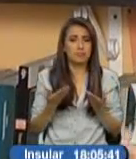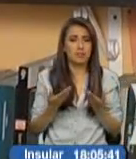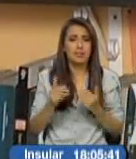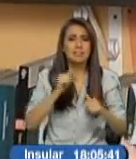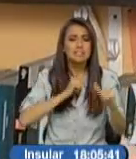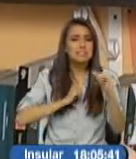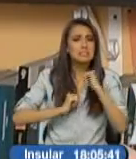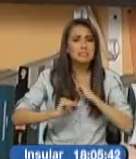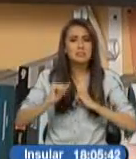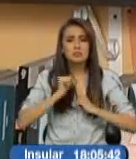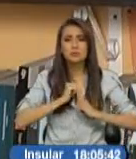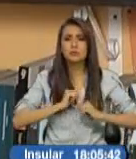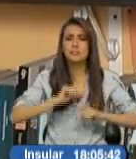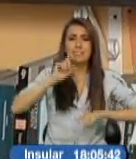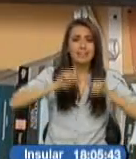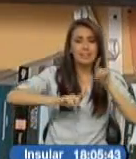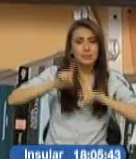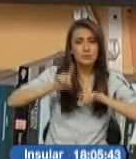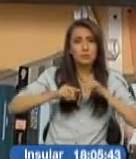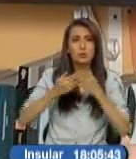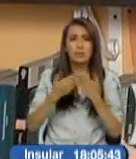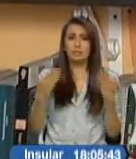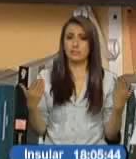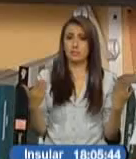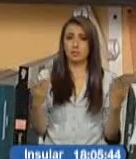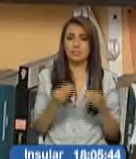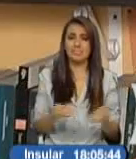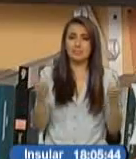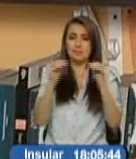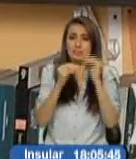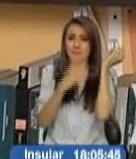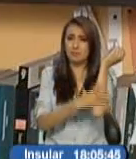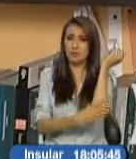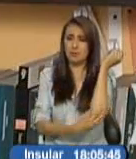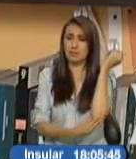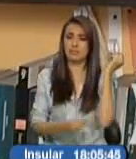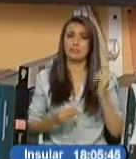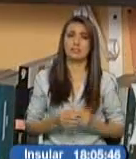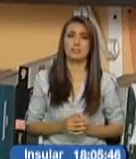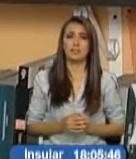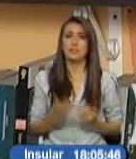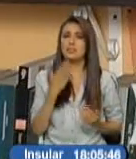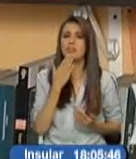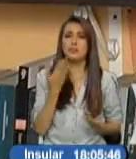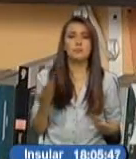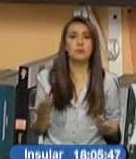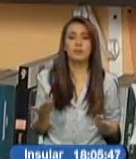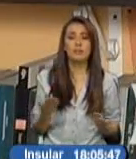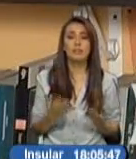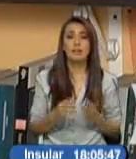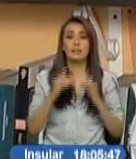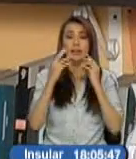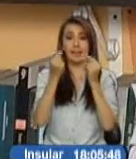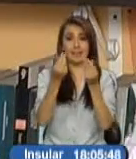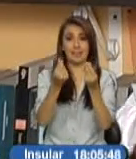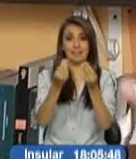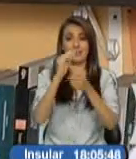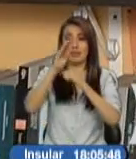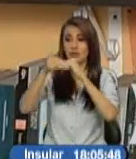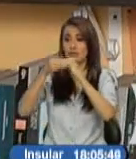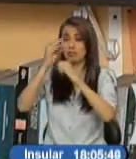sufre una, en muchos sectores, extrema pobreza. Y es porque el dinero que se recauda, el